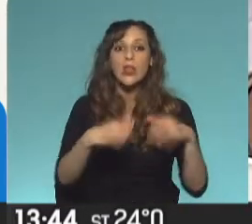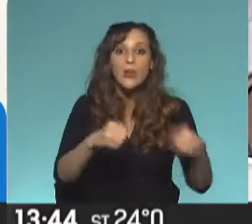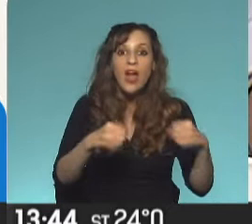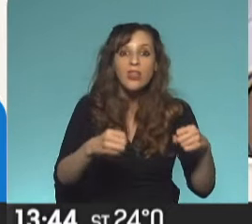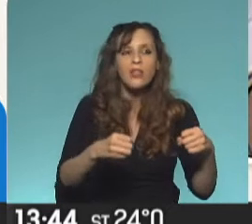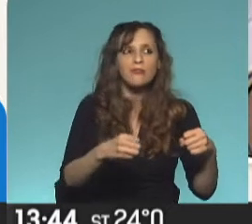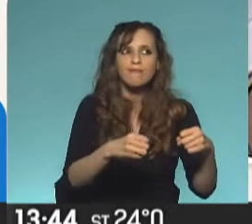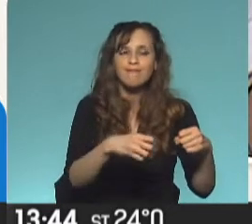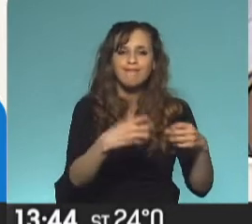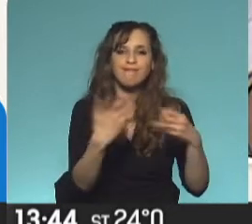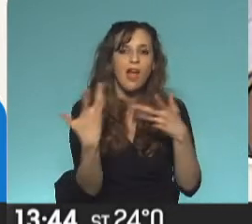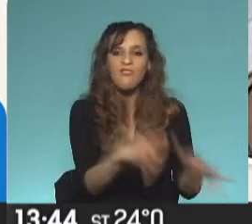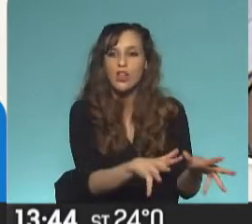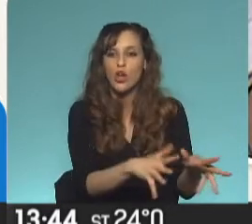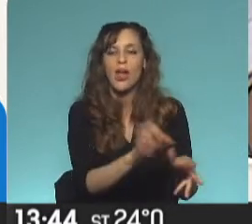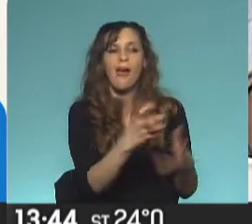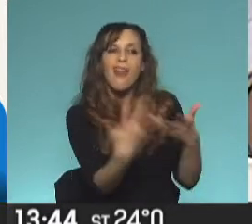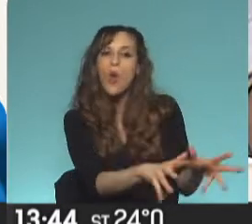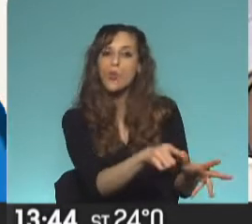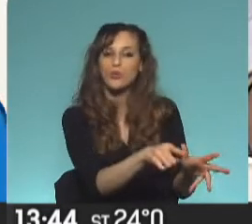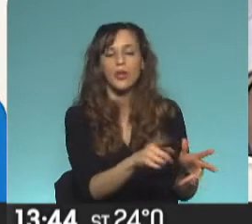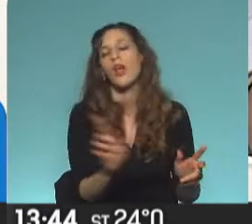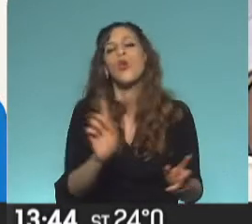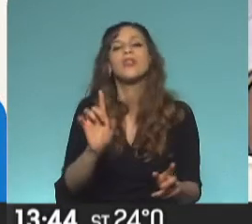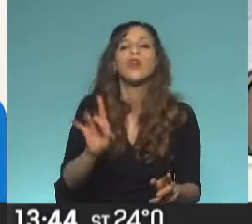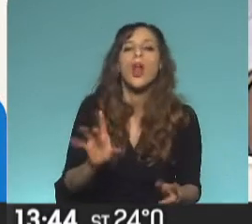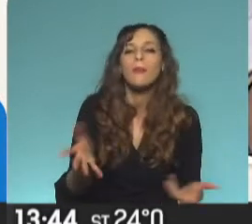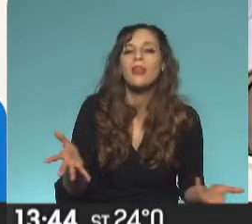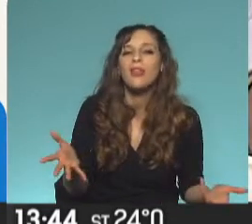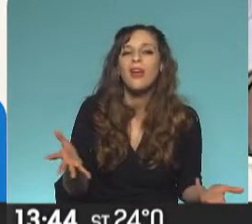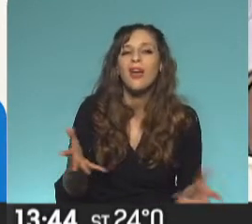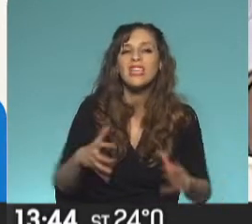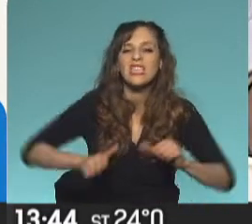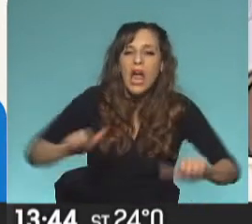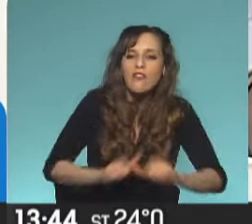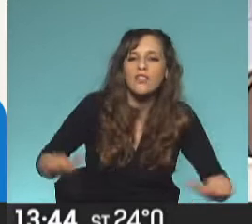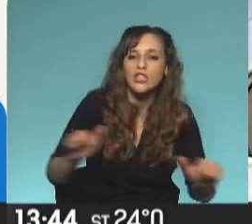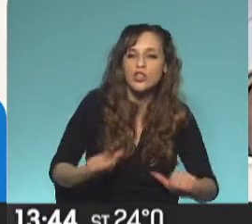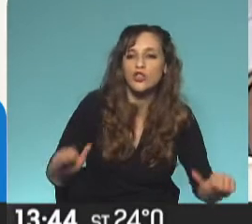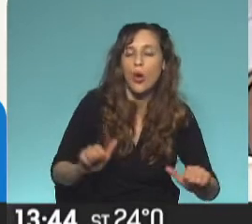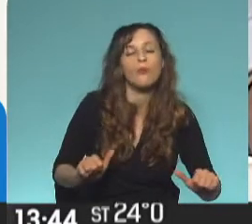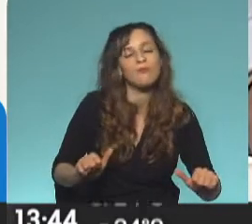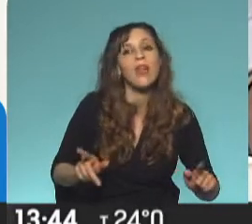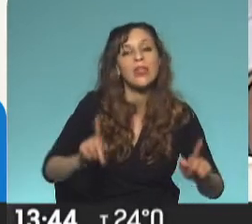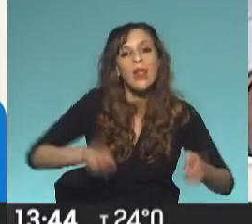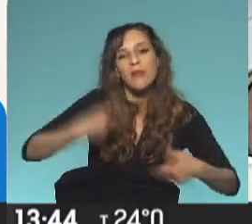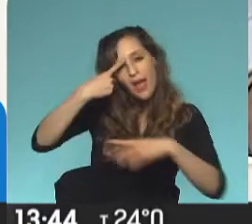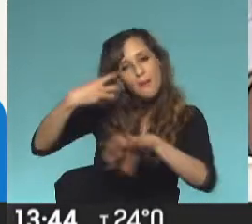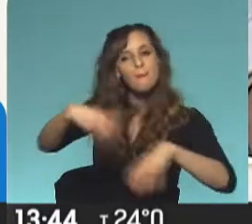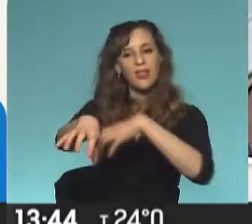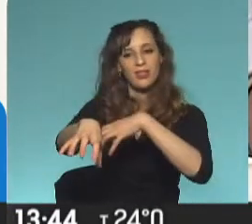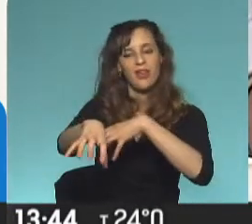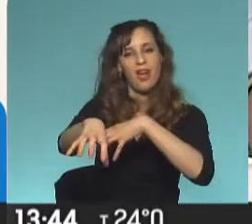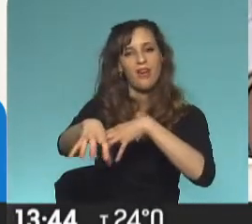muchas de ellas son las que más le gusta es no sólo un acto de sacrificio personal sino también de solidaridad grupal